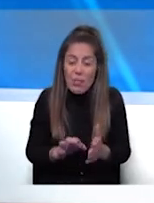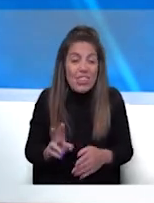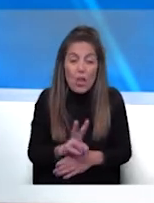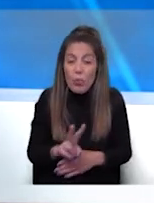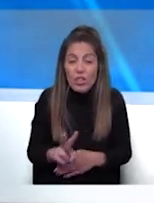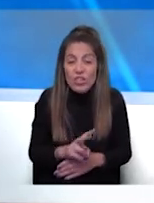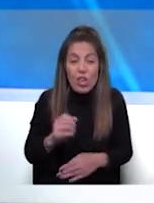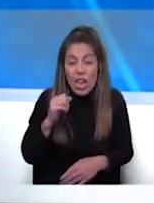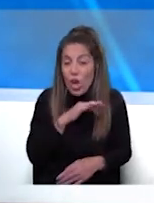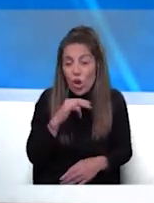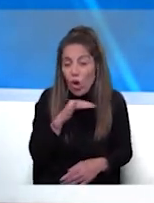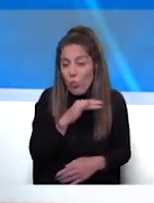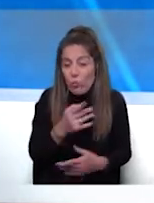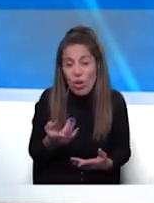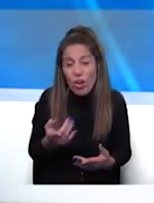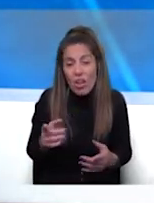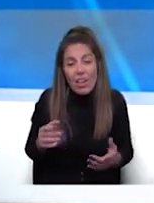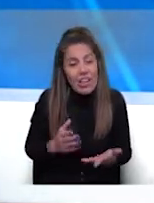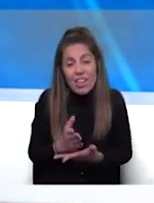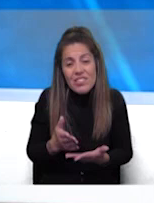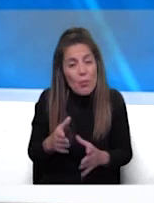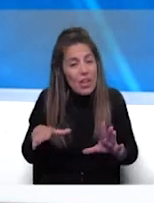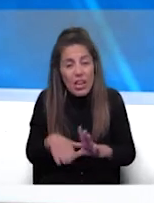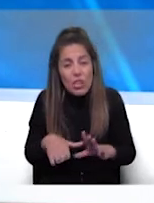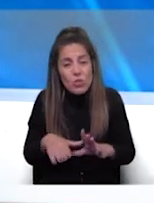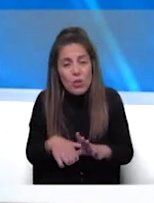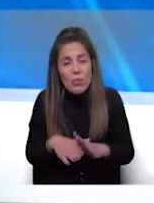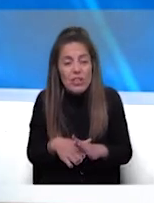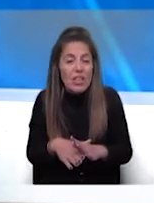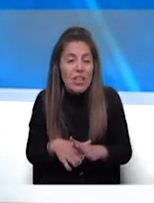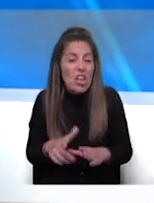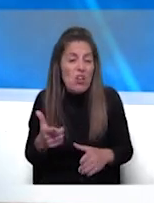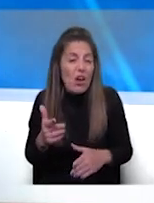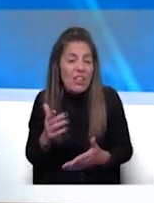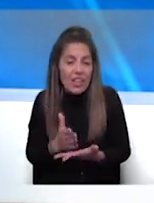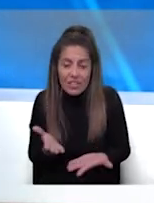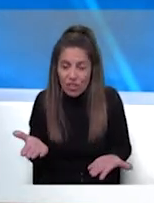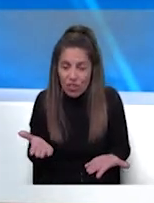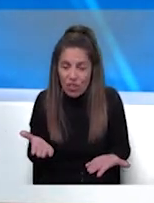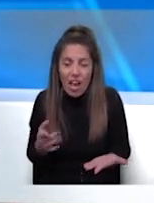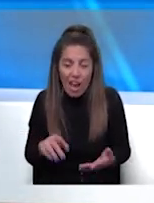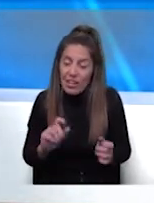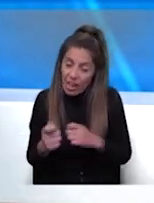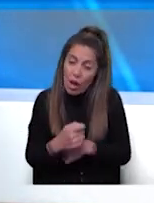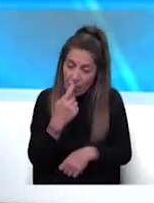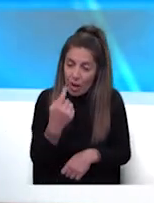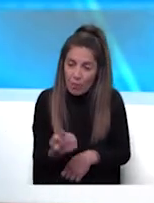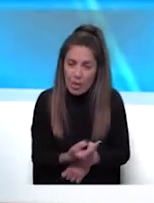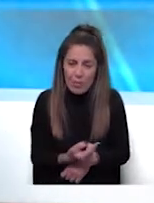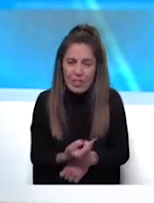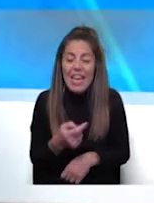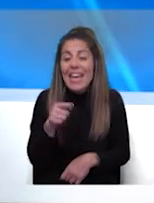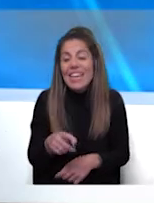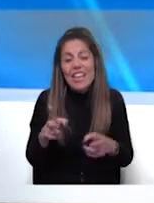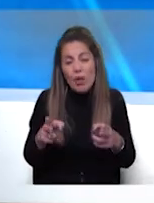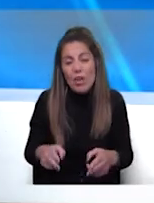a los corruptos que terminan siendo siempre casualmente impunes. Me parece que ahí es donde hay que cambiar rápidamente. Y que en